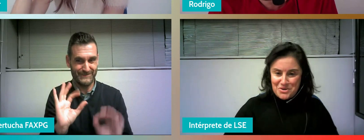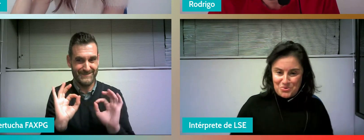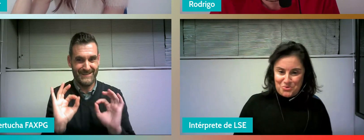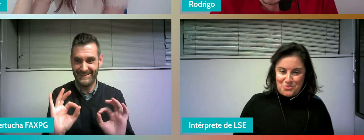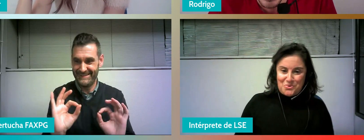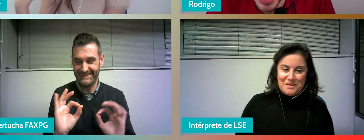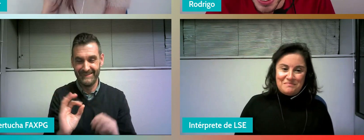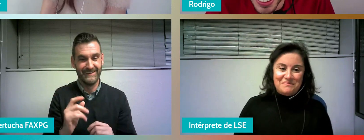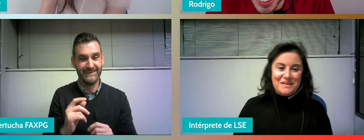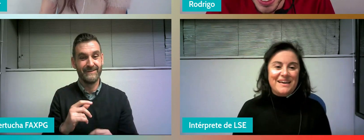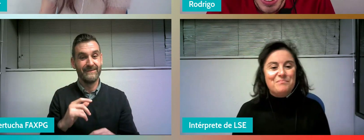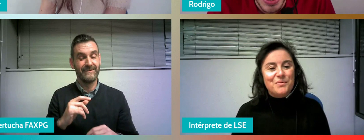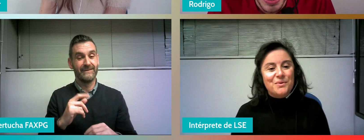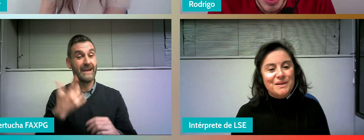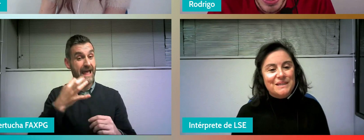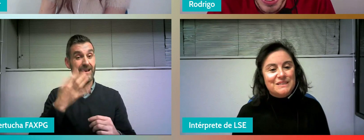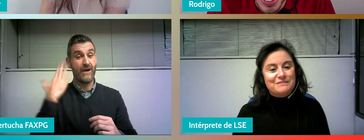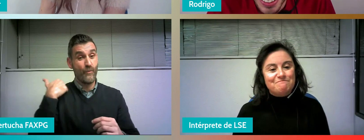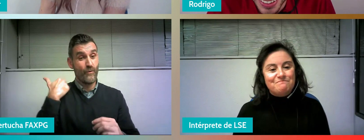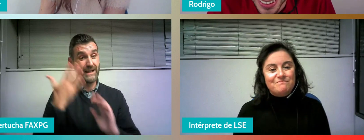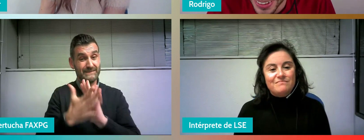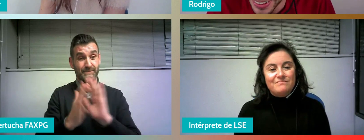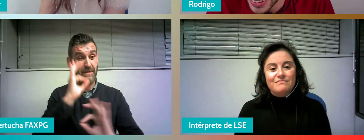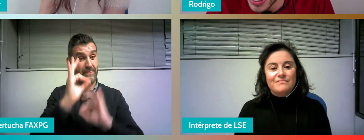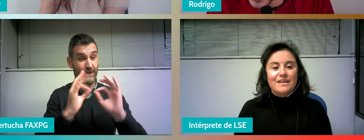en mayúsculo, Pois,